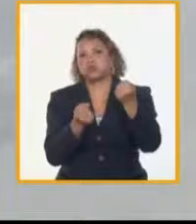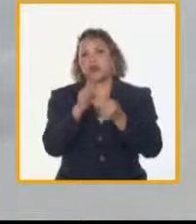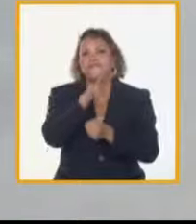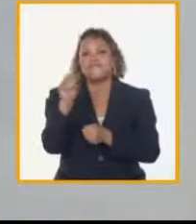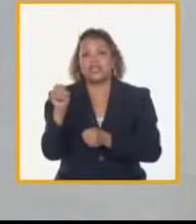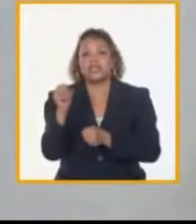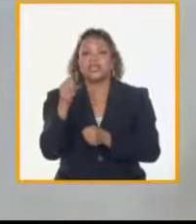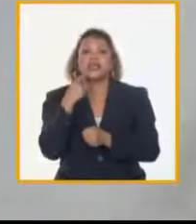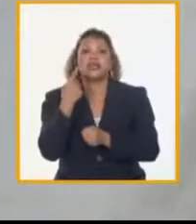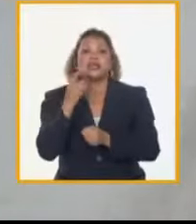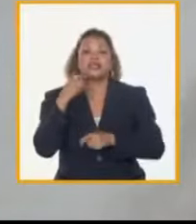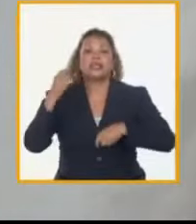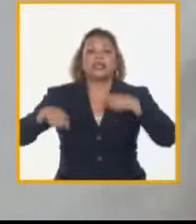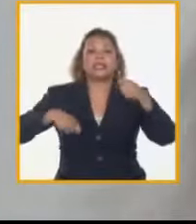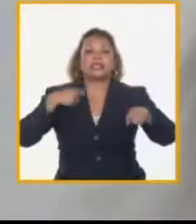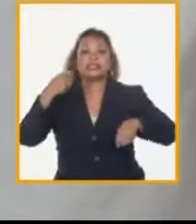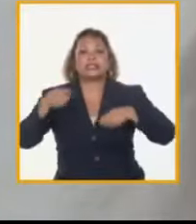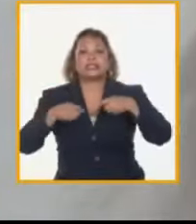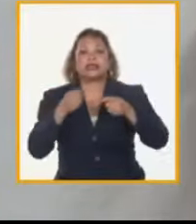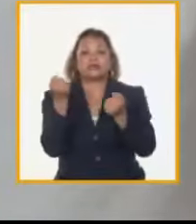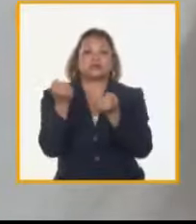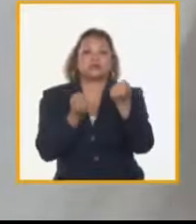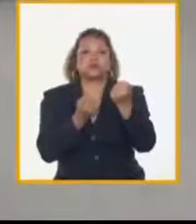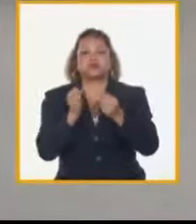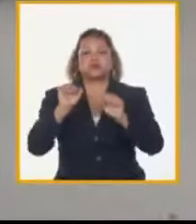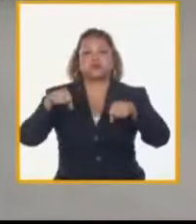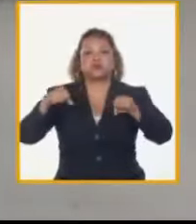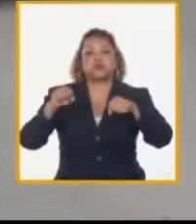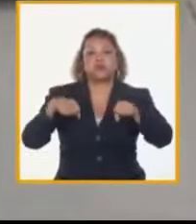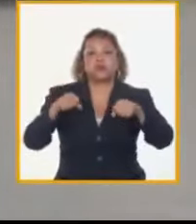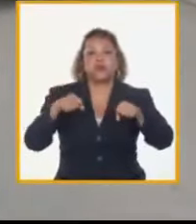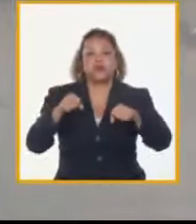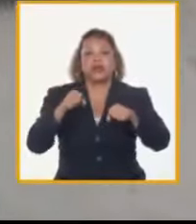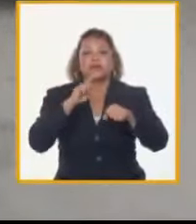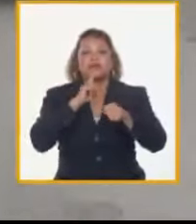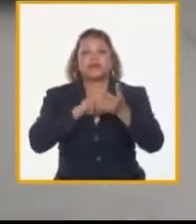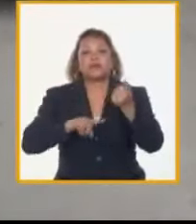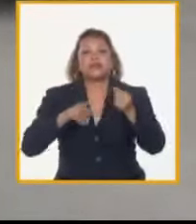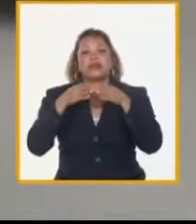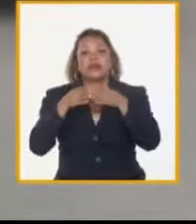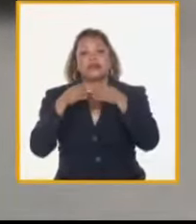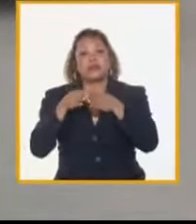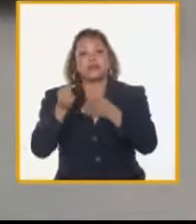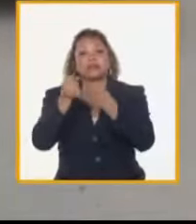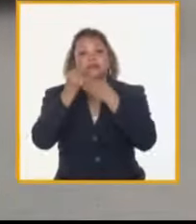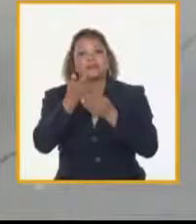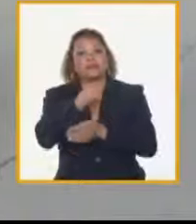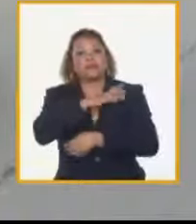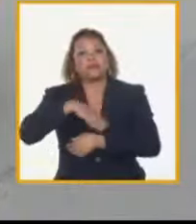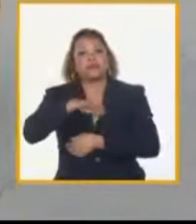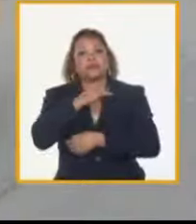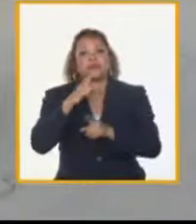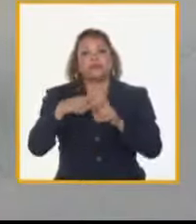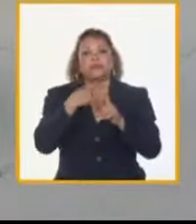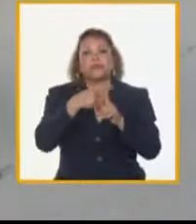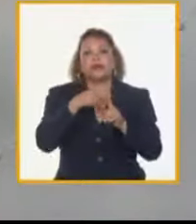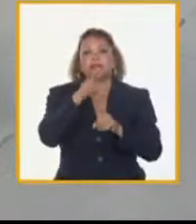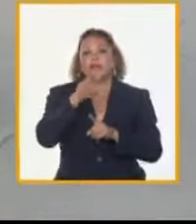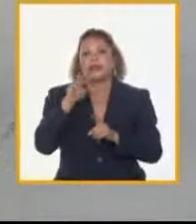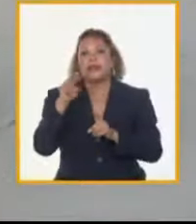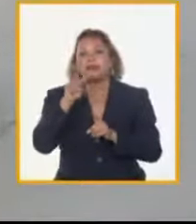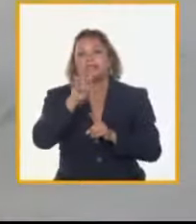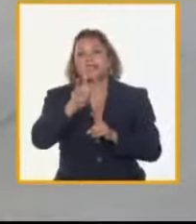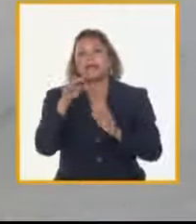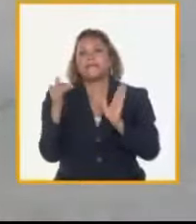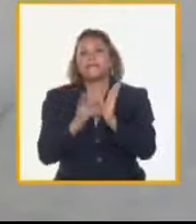triciclos eléctricos en la ciudad de Bayamo, capital de la provincia de Granma, fortalece la transportación pública de más de 3.500 personas en